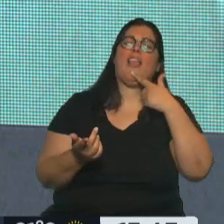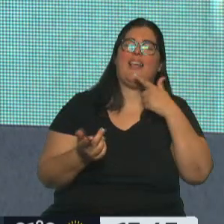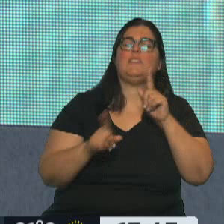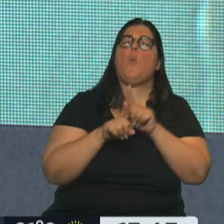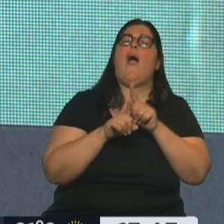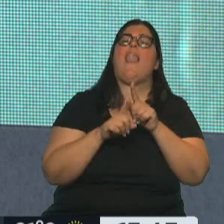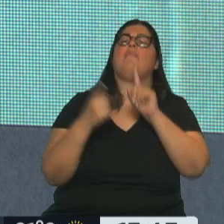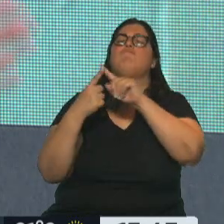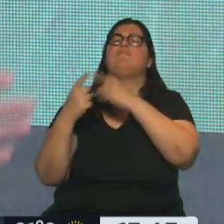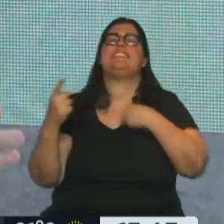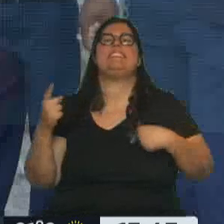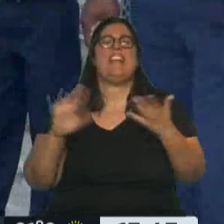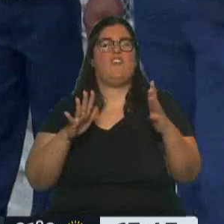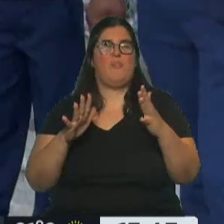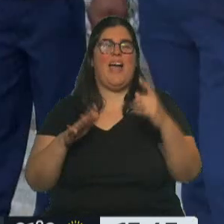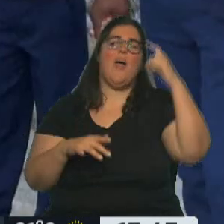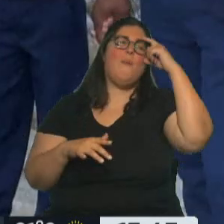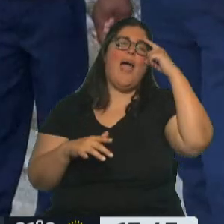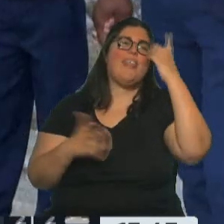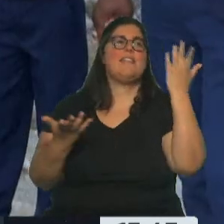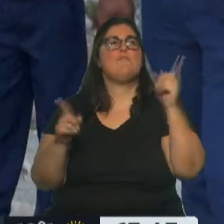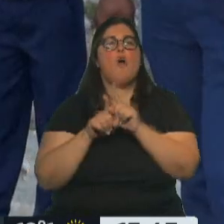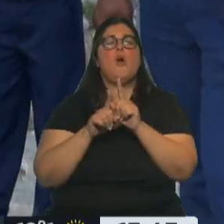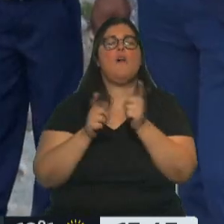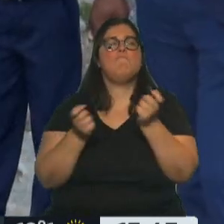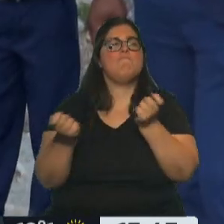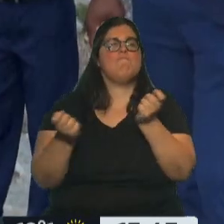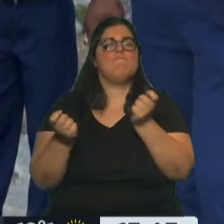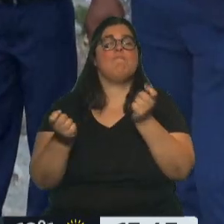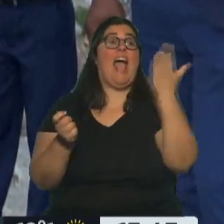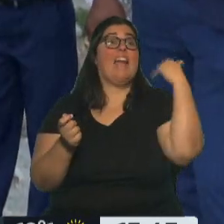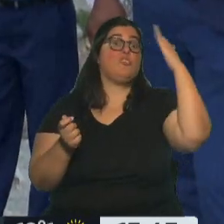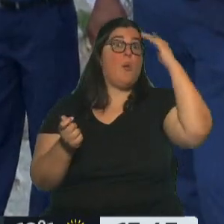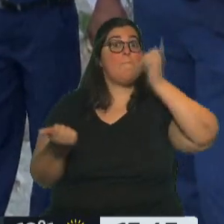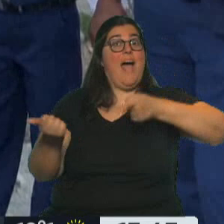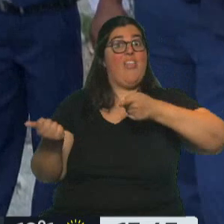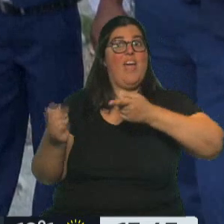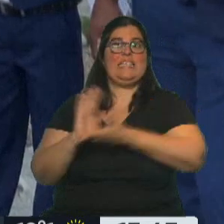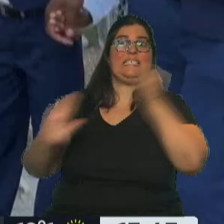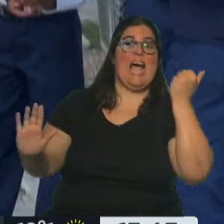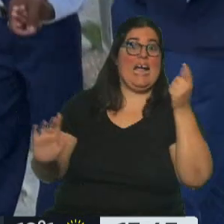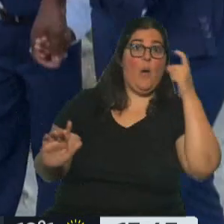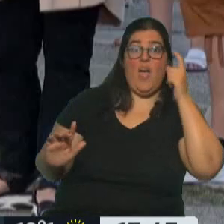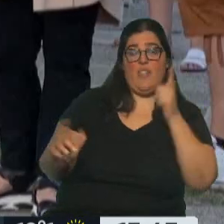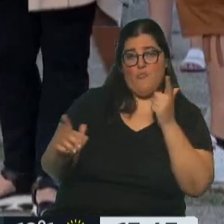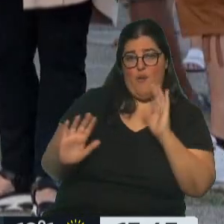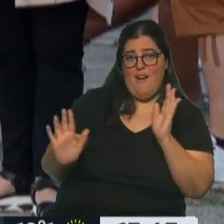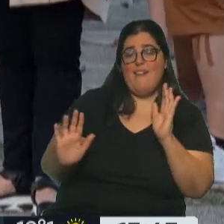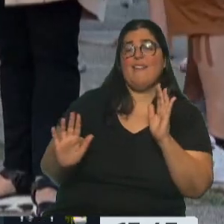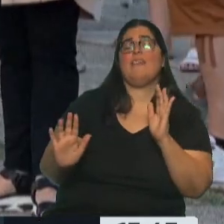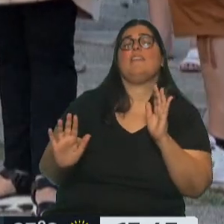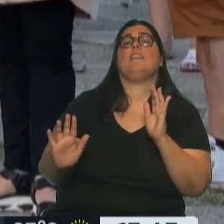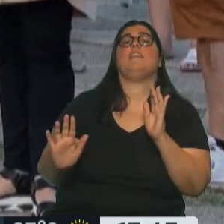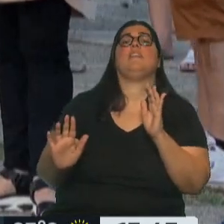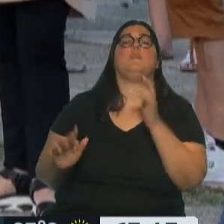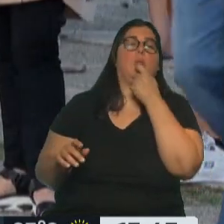¿no? Digamos, Biden está a medio camino. No remueve aquello que Trump impuso en la relación con China, o por ejemplo, en el bloqueo